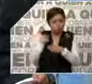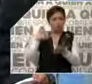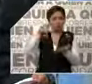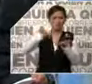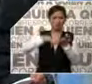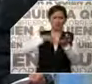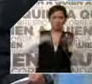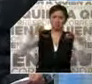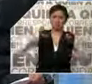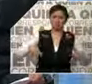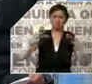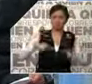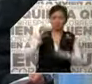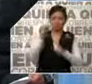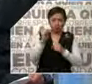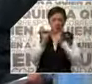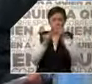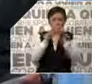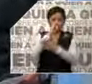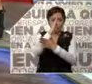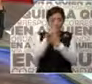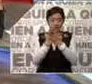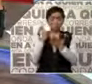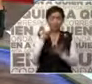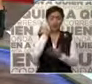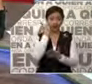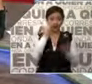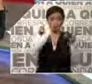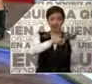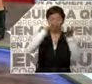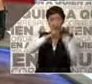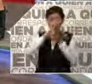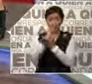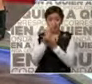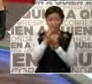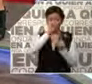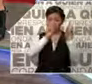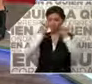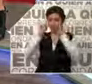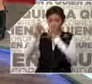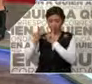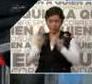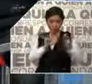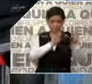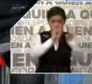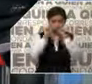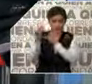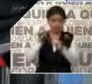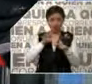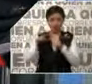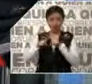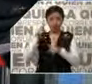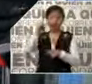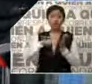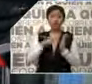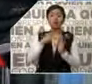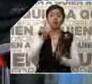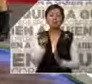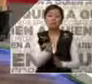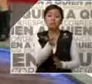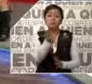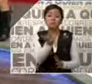llegando imágenes poco a poco. Así es. Entonces quisimos hacer un collage de todo lo que nos envió la gente. Y el ingeniero aquí presente se tiene una pregunta. Sobre